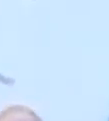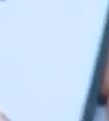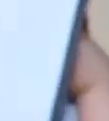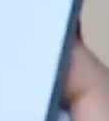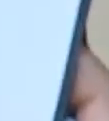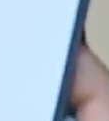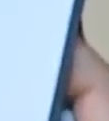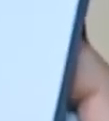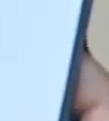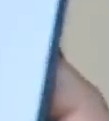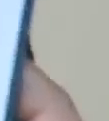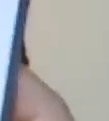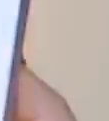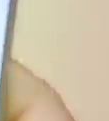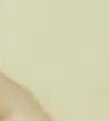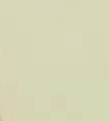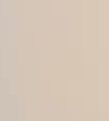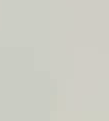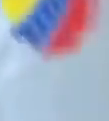Misión Hogares de la Patria.